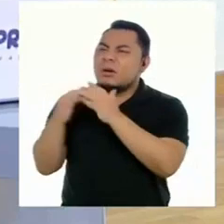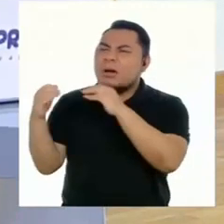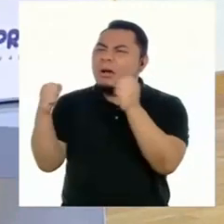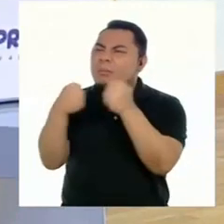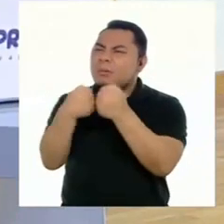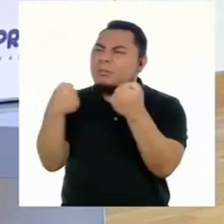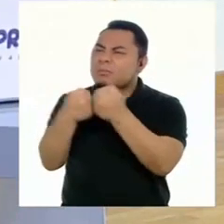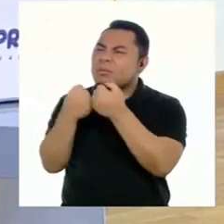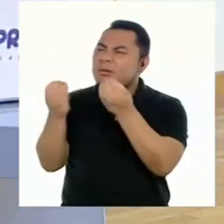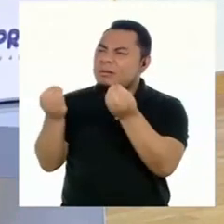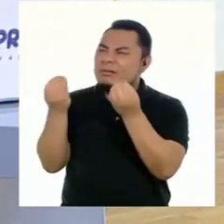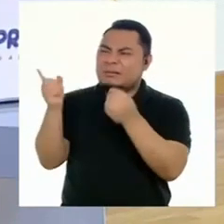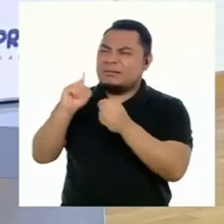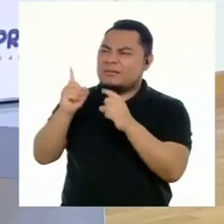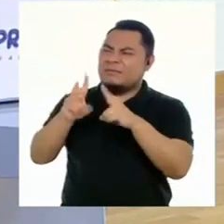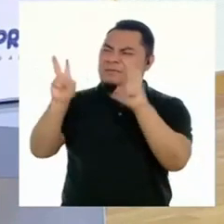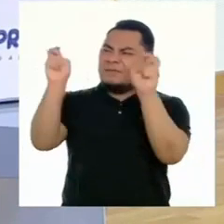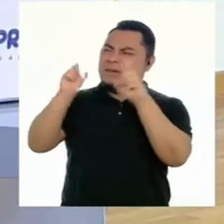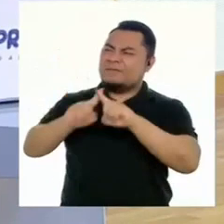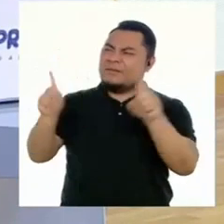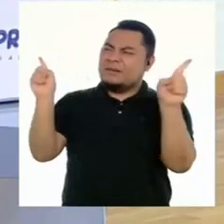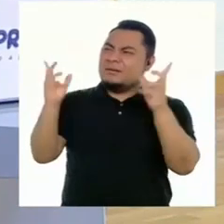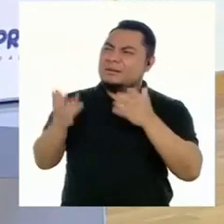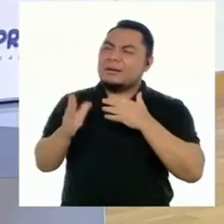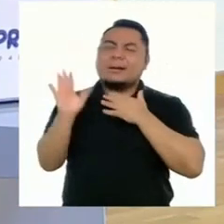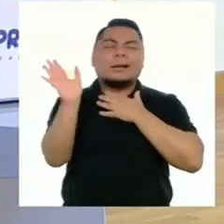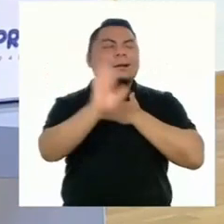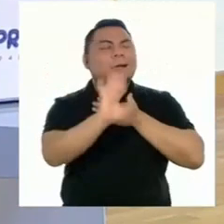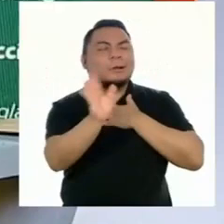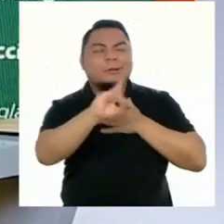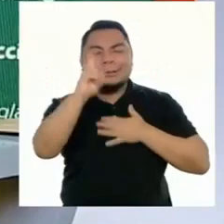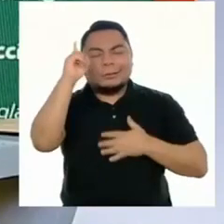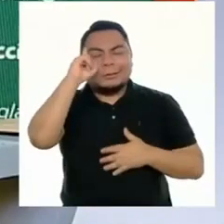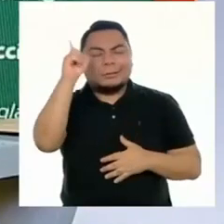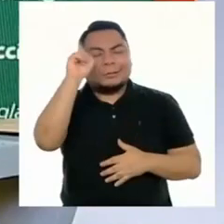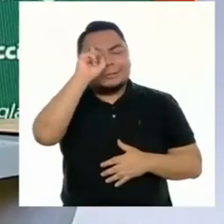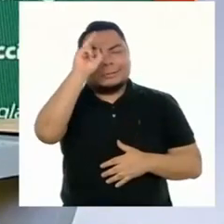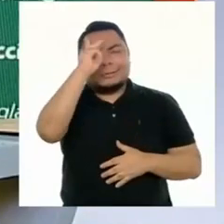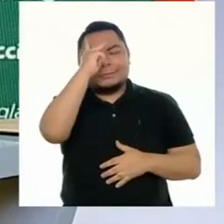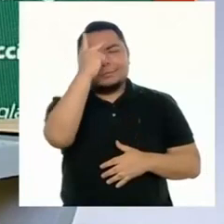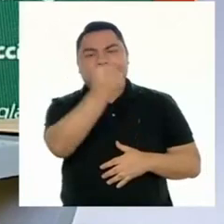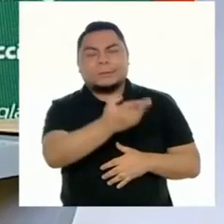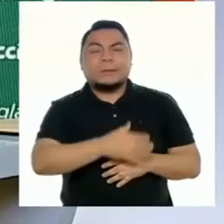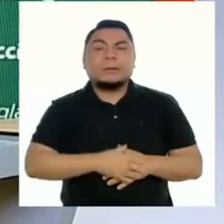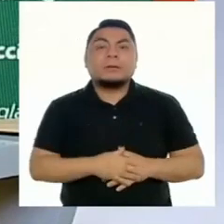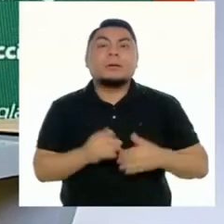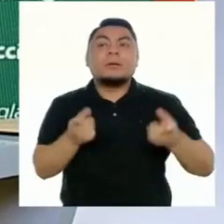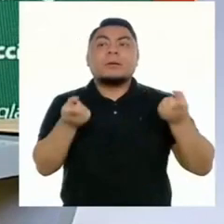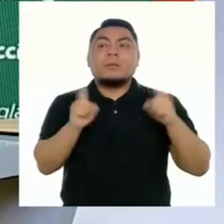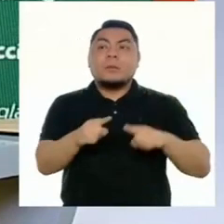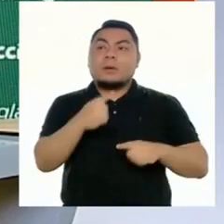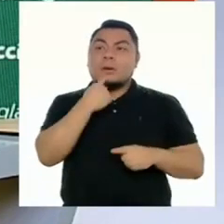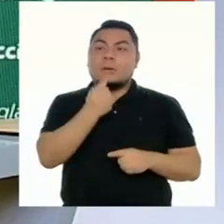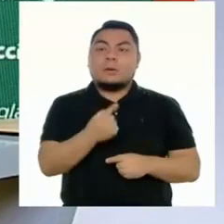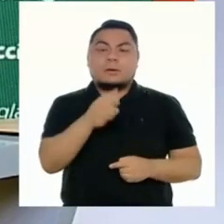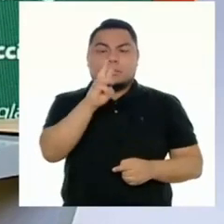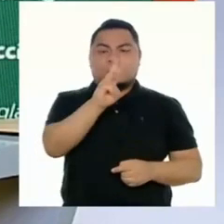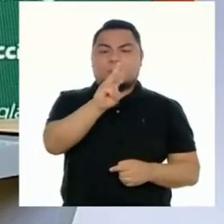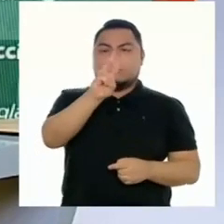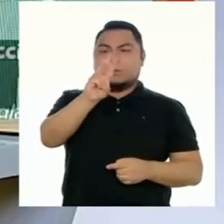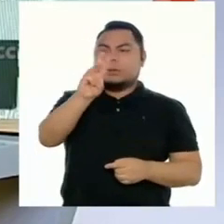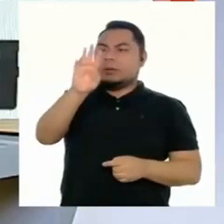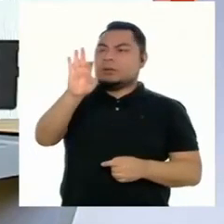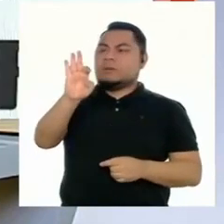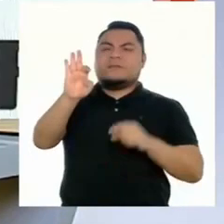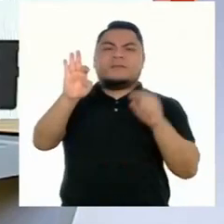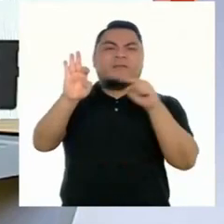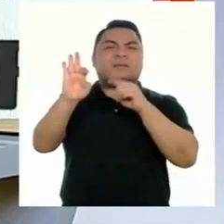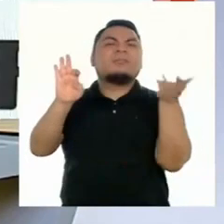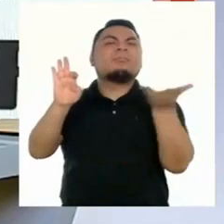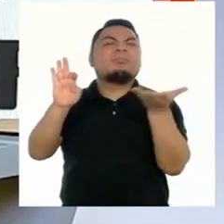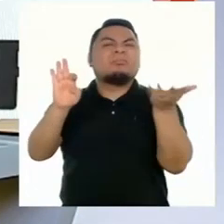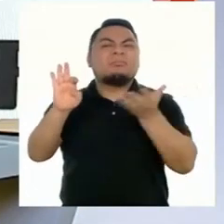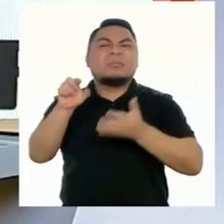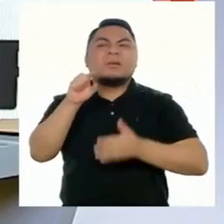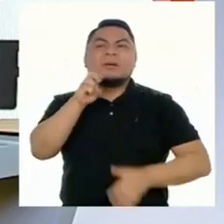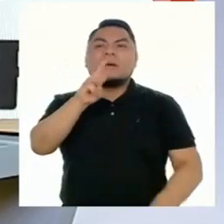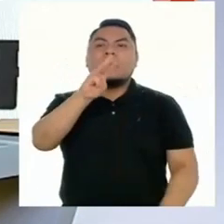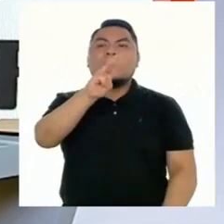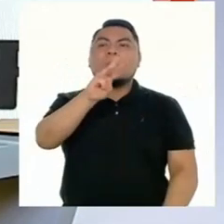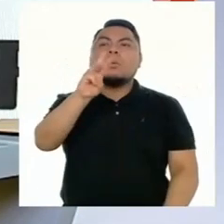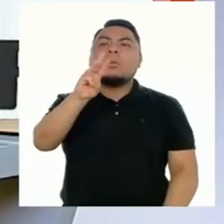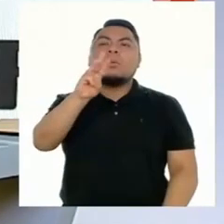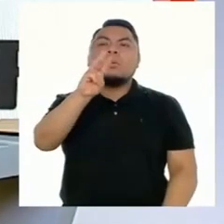libre? No, tocino. Ay. Cuando hablo de la WWF me refiero al